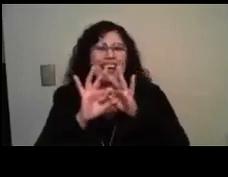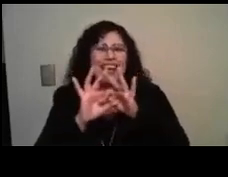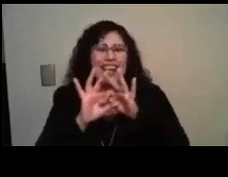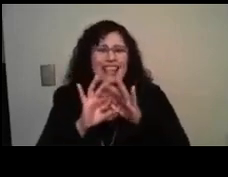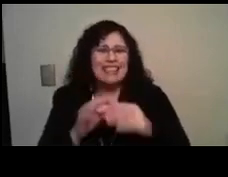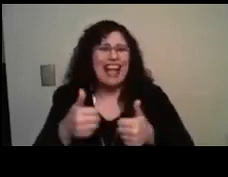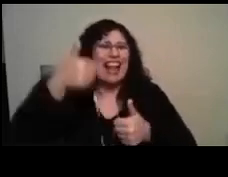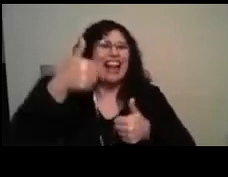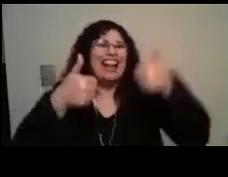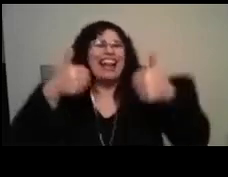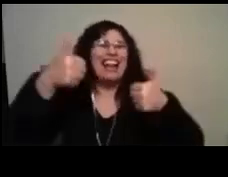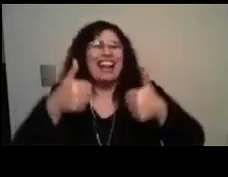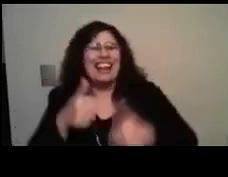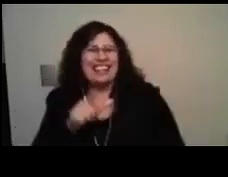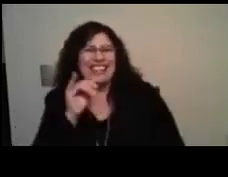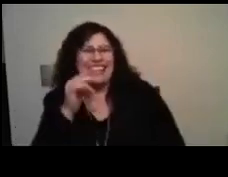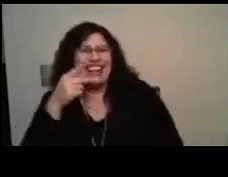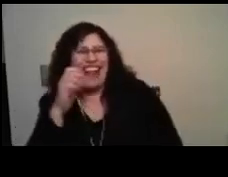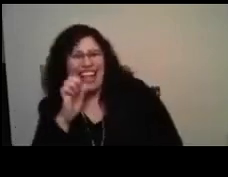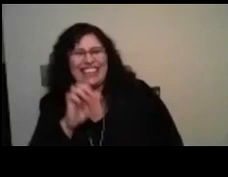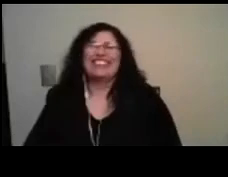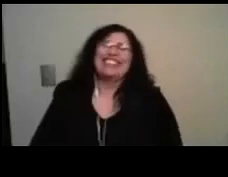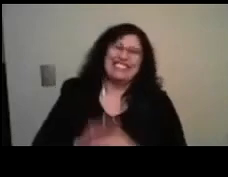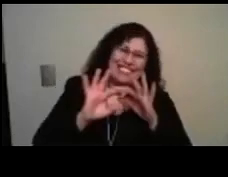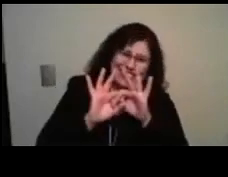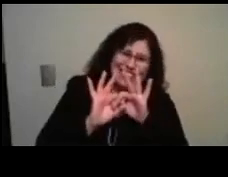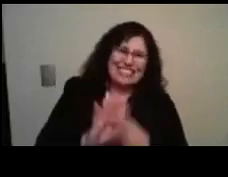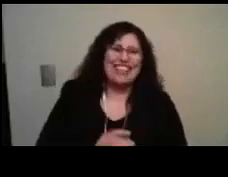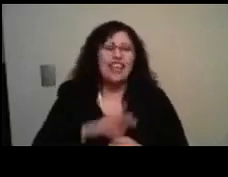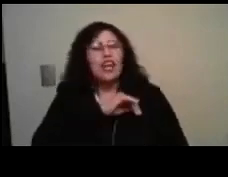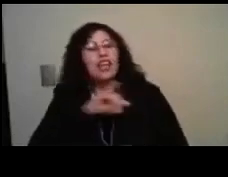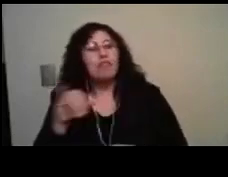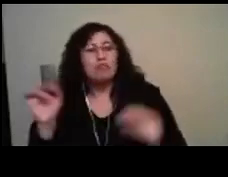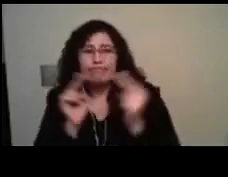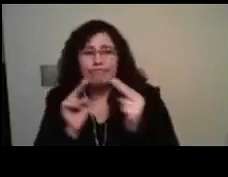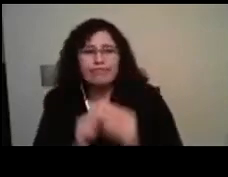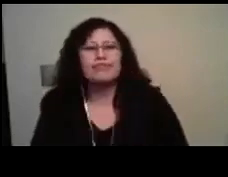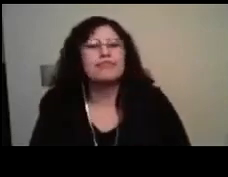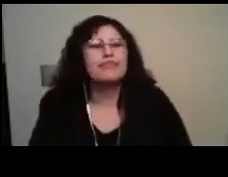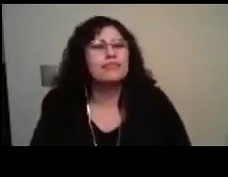dando. Nos vemos pasadita media horita más, ¿ok?